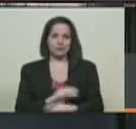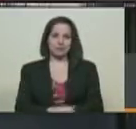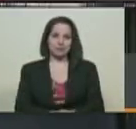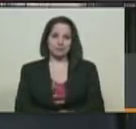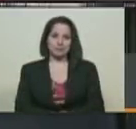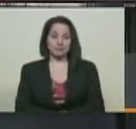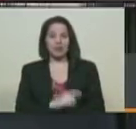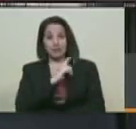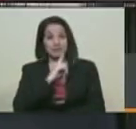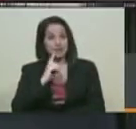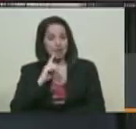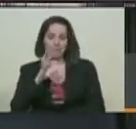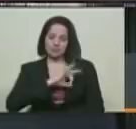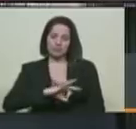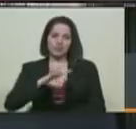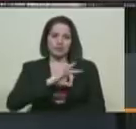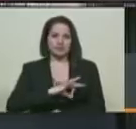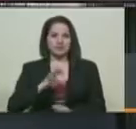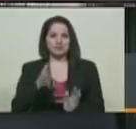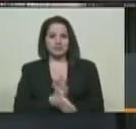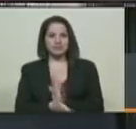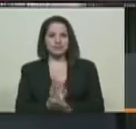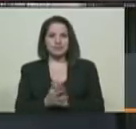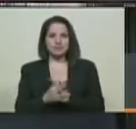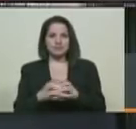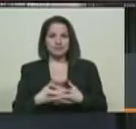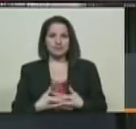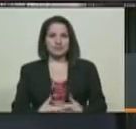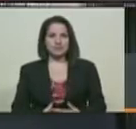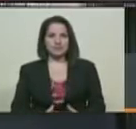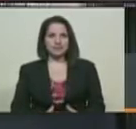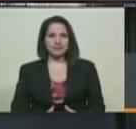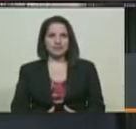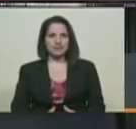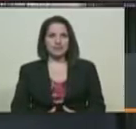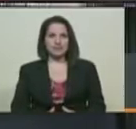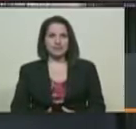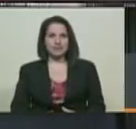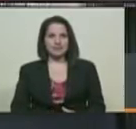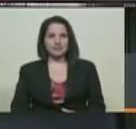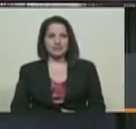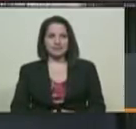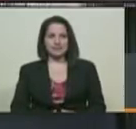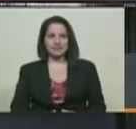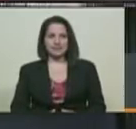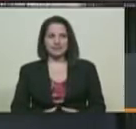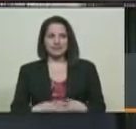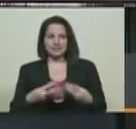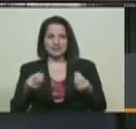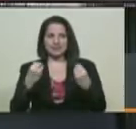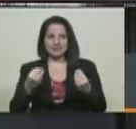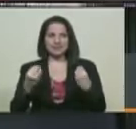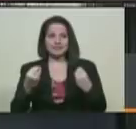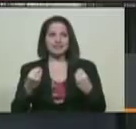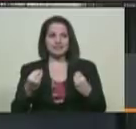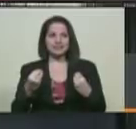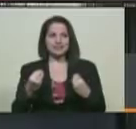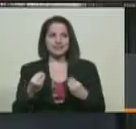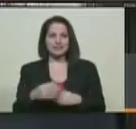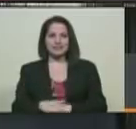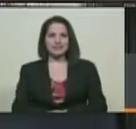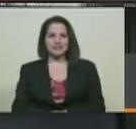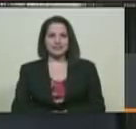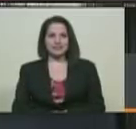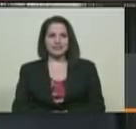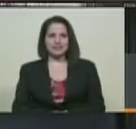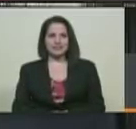se llama socialismo. Eso se llama revolución bolivariana de Chávez. Eso se llama legado revolucionario de